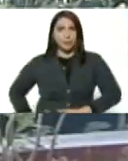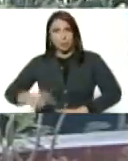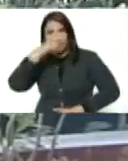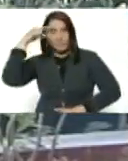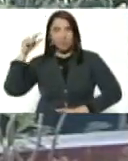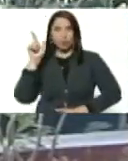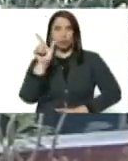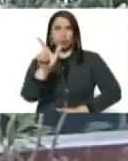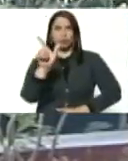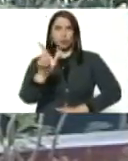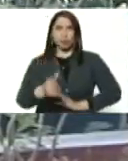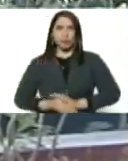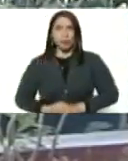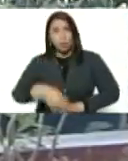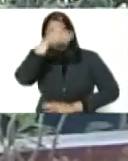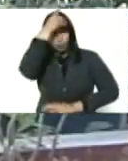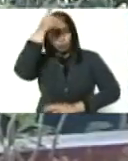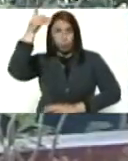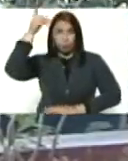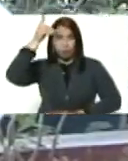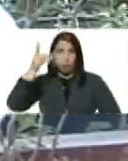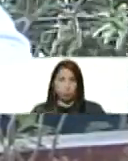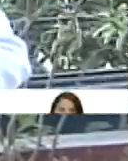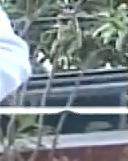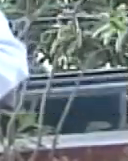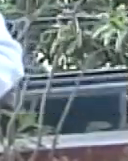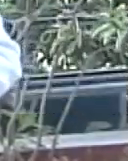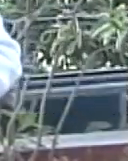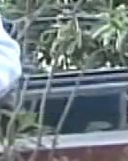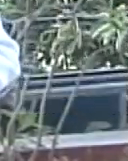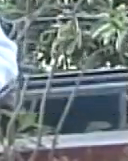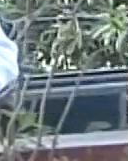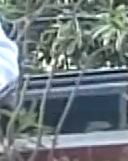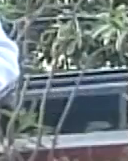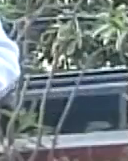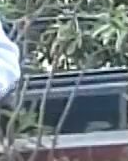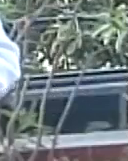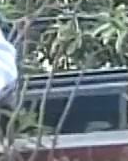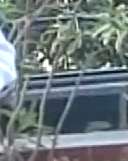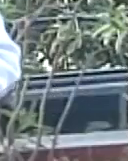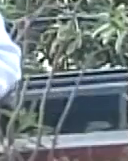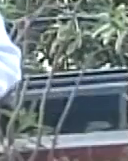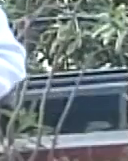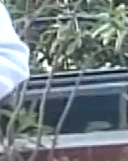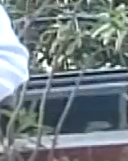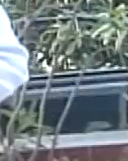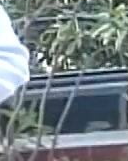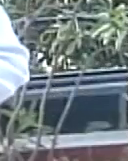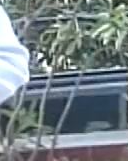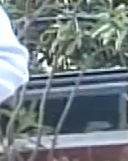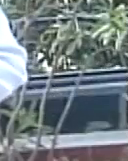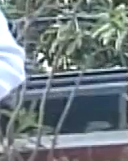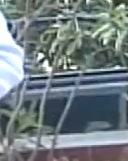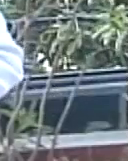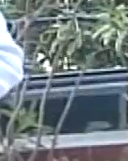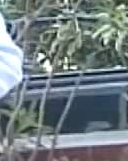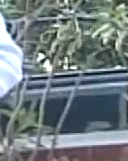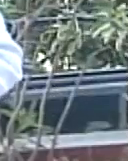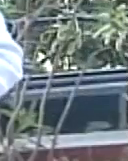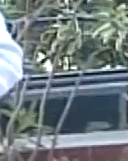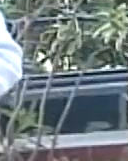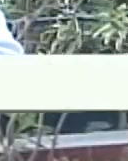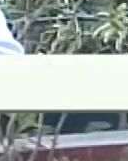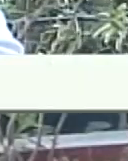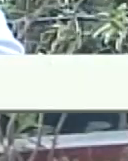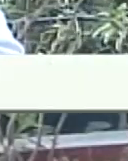Unido de Venezuela, Diosdado Cabello, precisamente anunciando que retomarán en la semana de flexibilización estas importantes